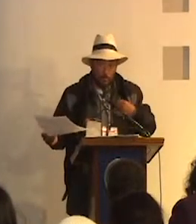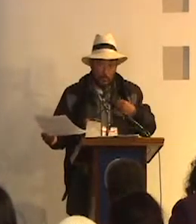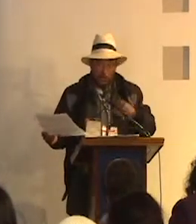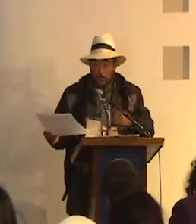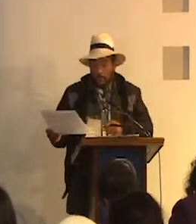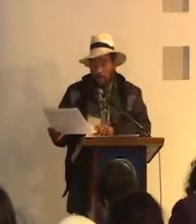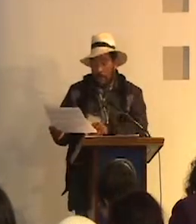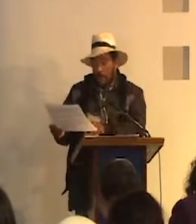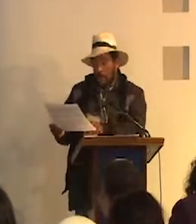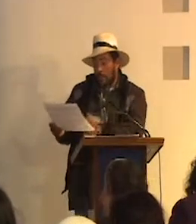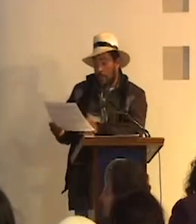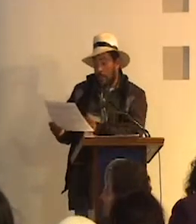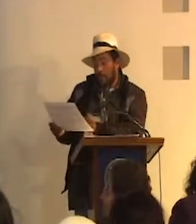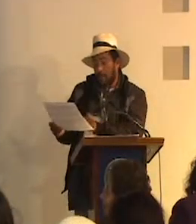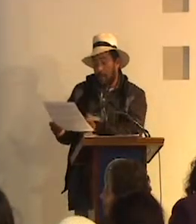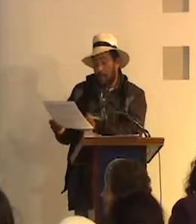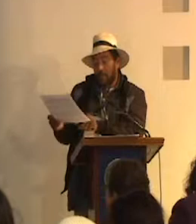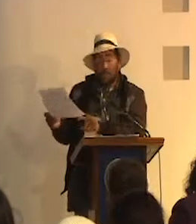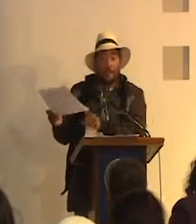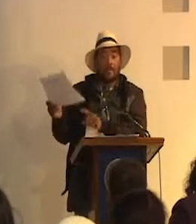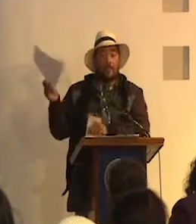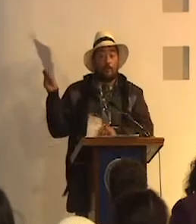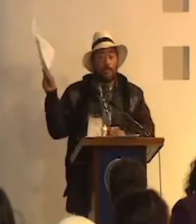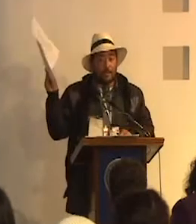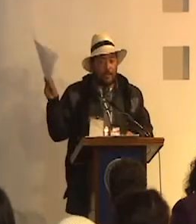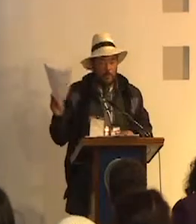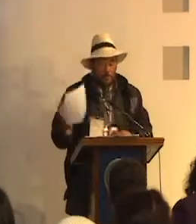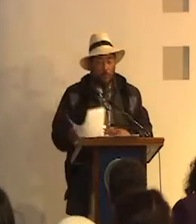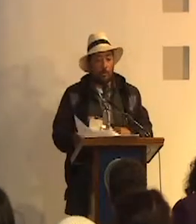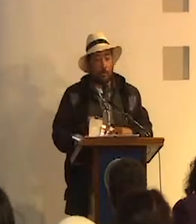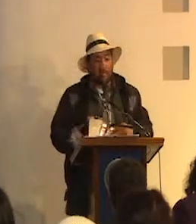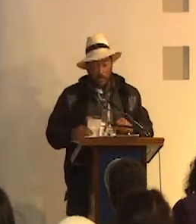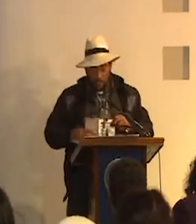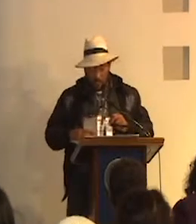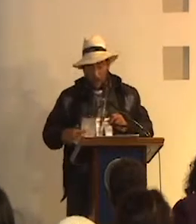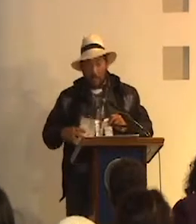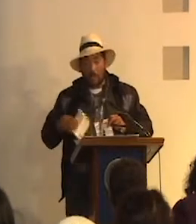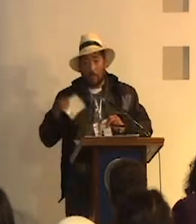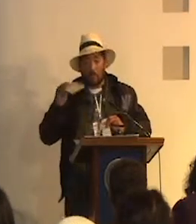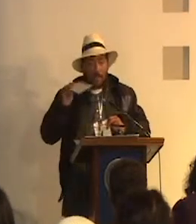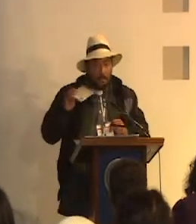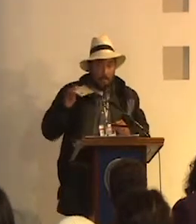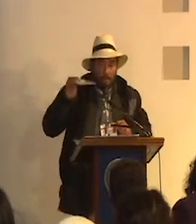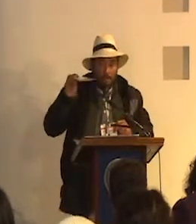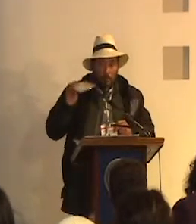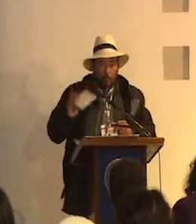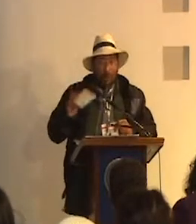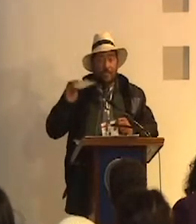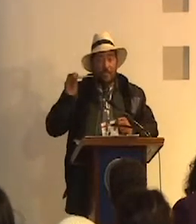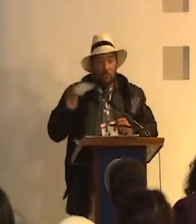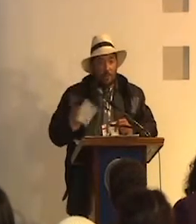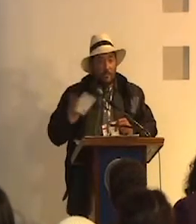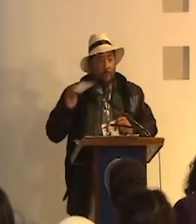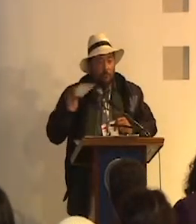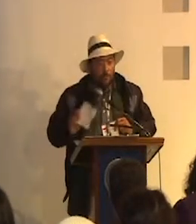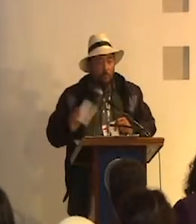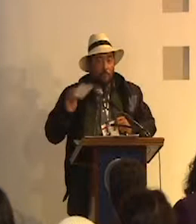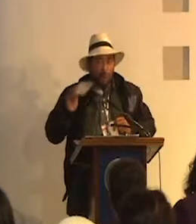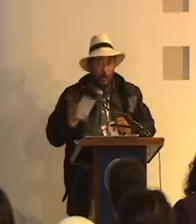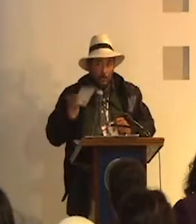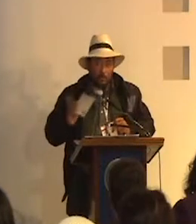pero indios somos nosotros. El pago de transporte en general en un 60%, yo con esta certificación de discapacidad pago